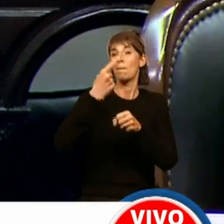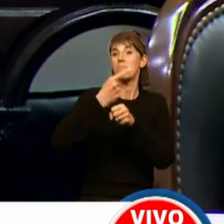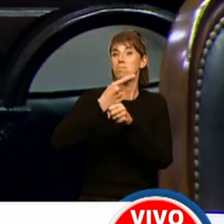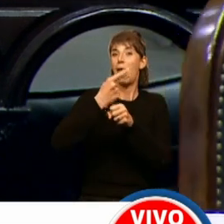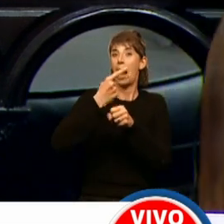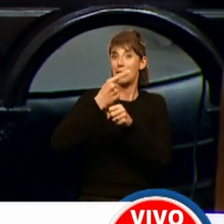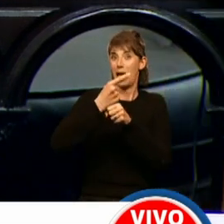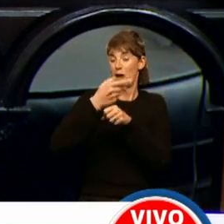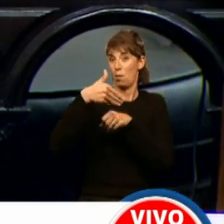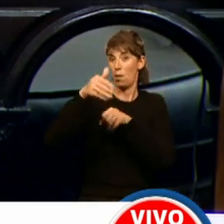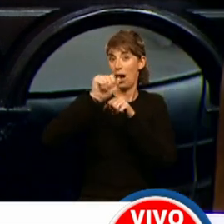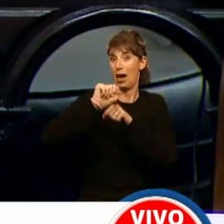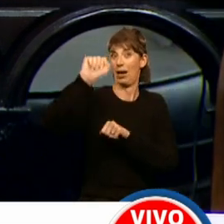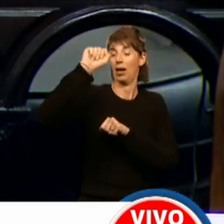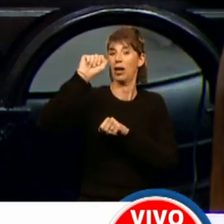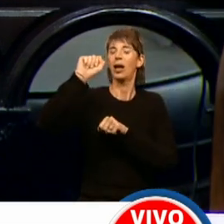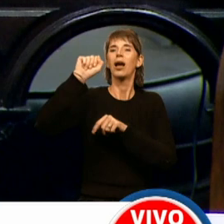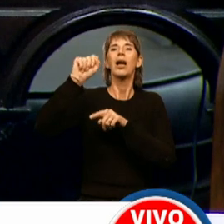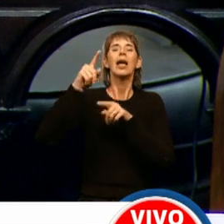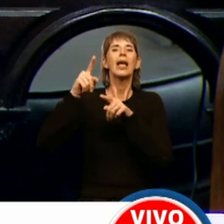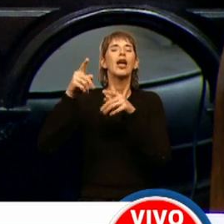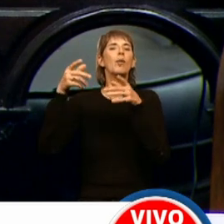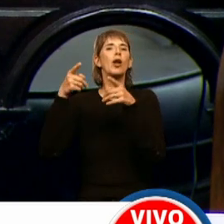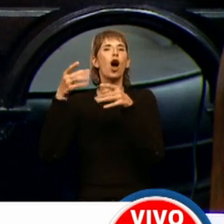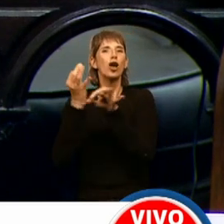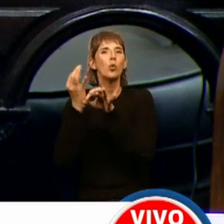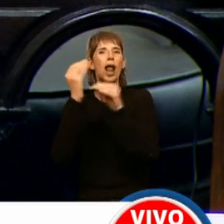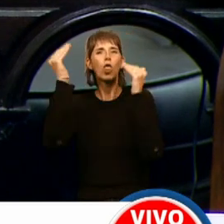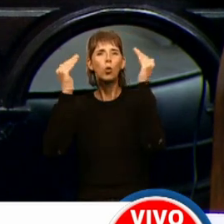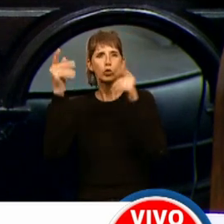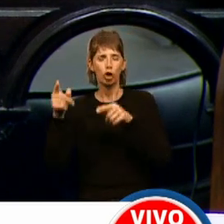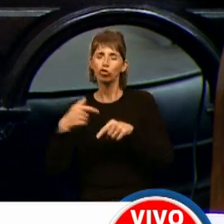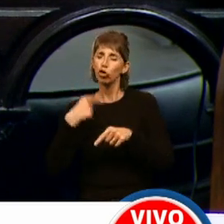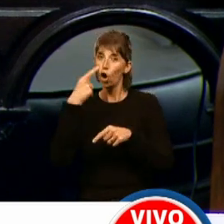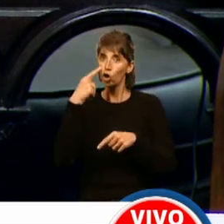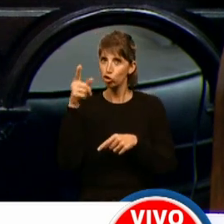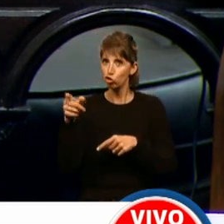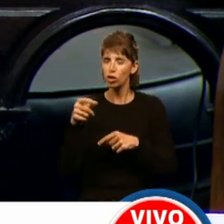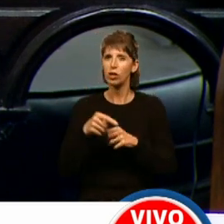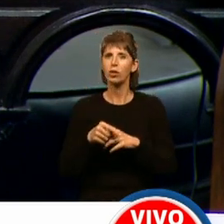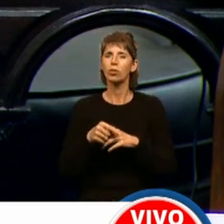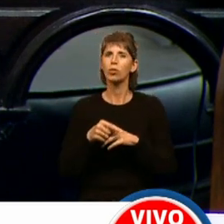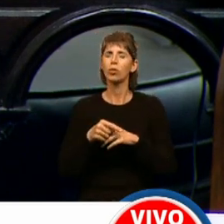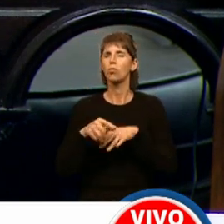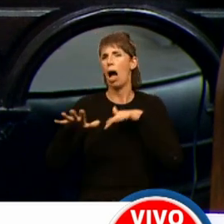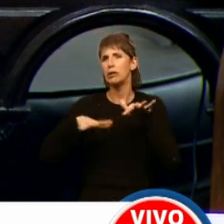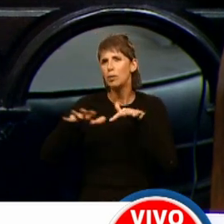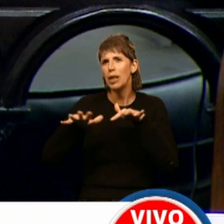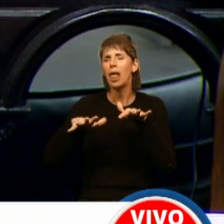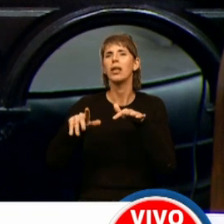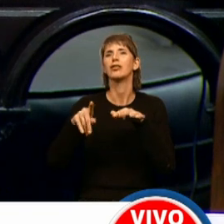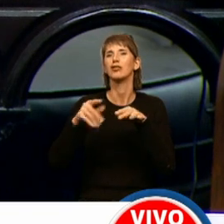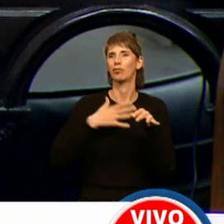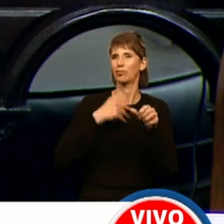modalidad de adultos yo la conocí en muchas de las actividades que llevamos adelante en aquel momento de la